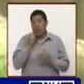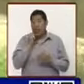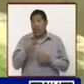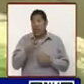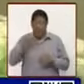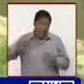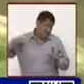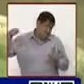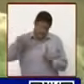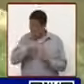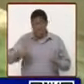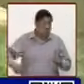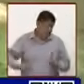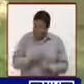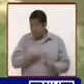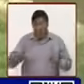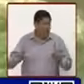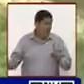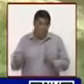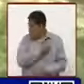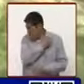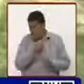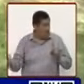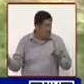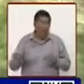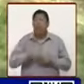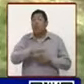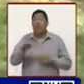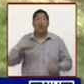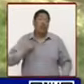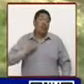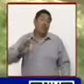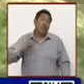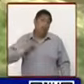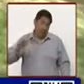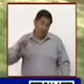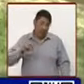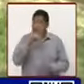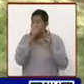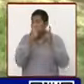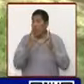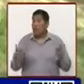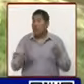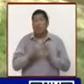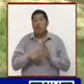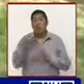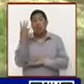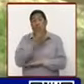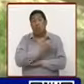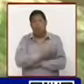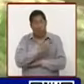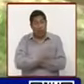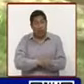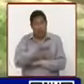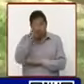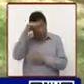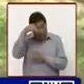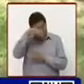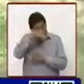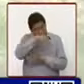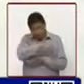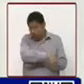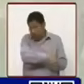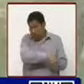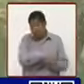fue apuñalada y golpeada en el municipio de Sacaca, en Potosí. Después de 4 días fue encontrada al fondo de un